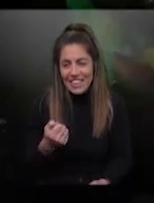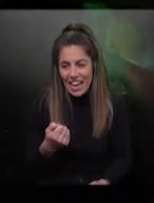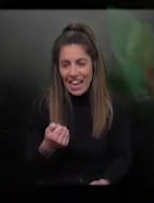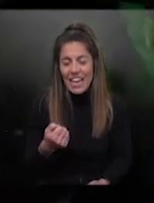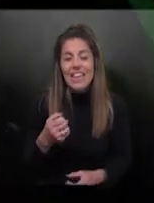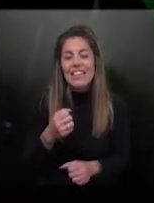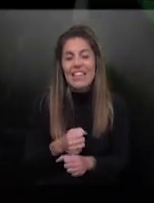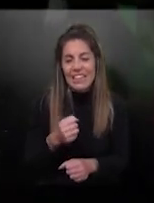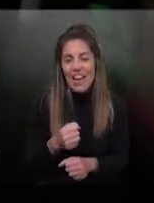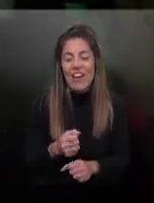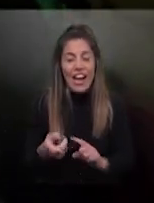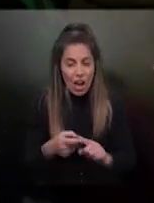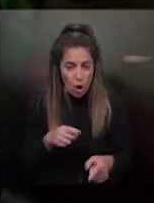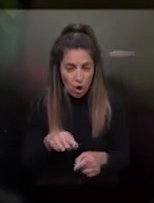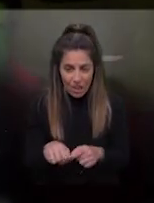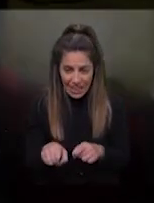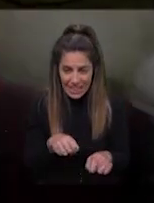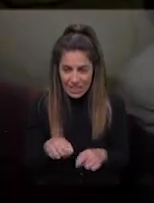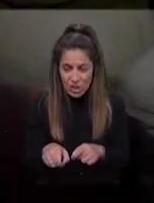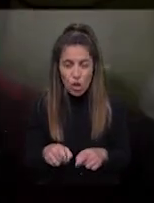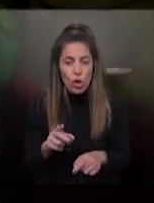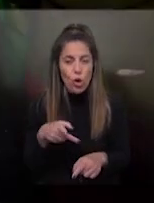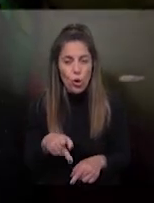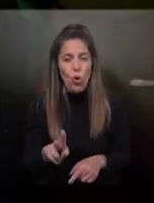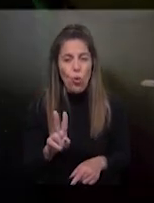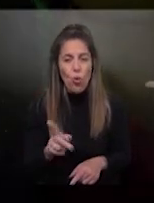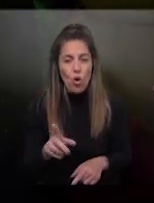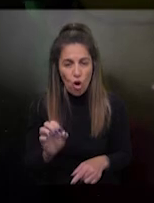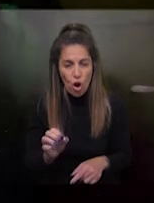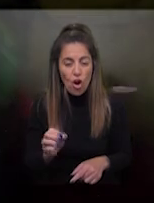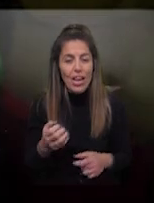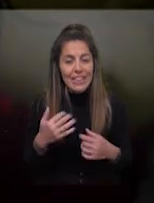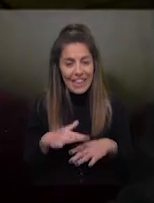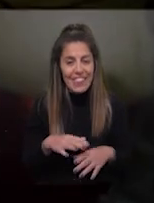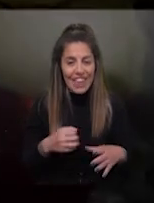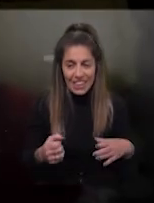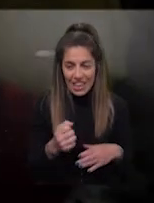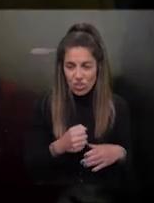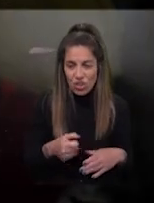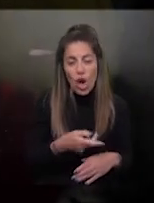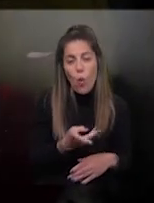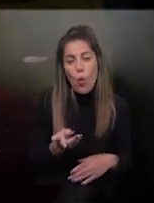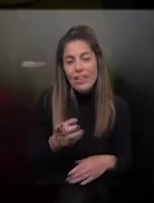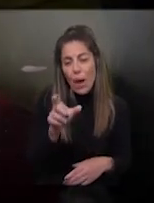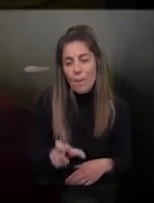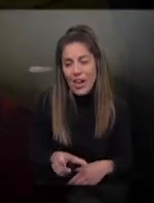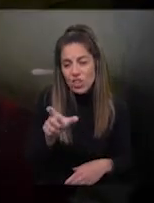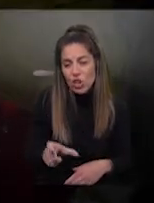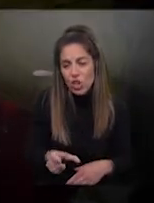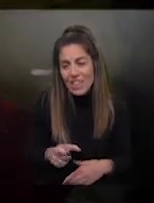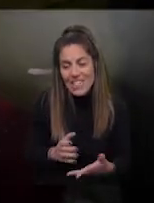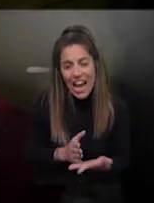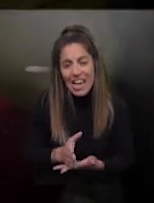que trabaja en coordinación con Hugo, que es integrante de ollas. Bueno, ¿a cuánta gente asiste de alguna forma y cómo